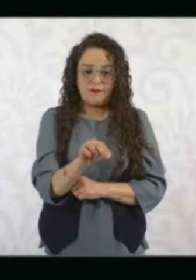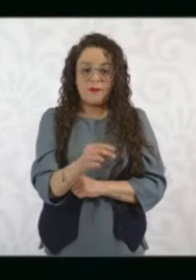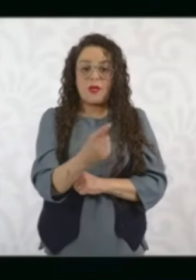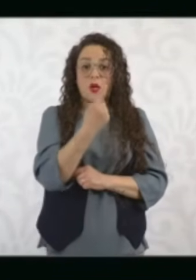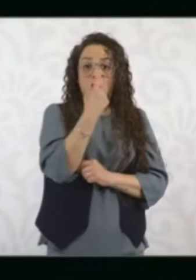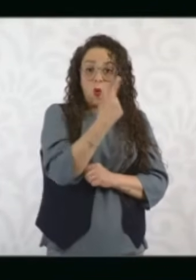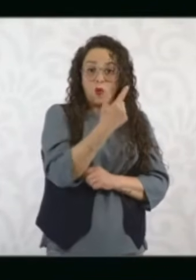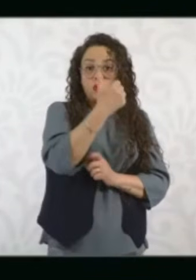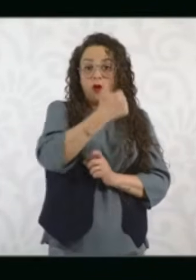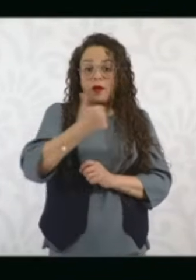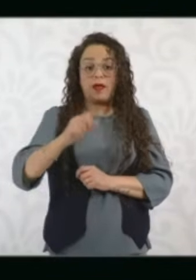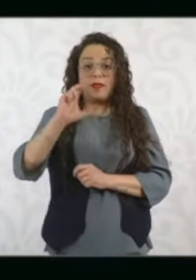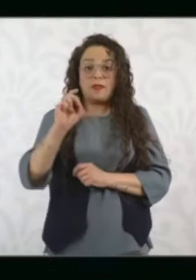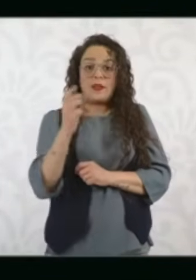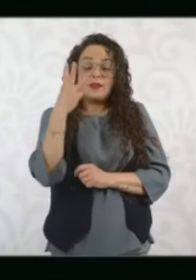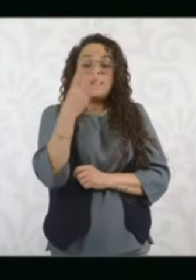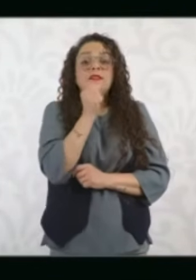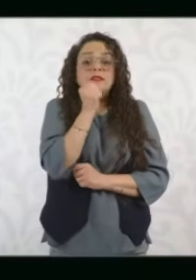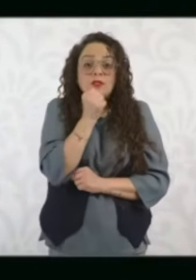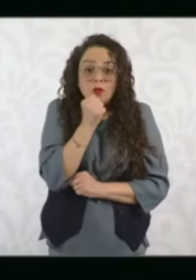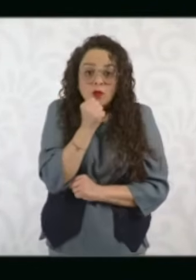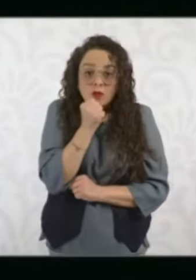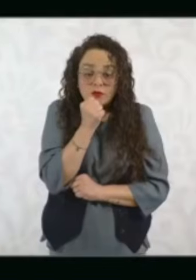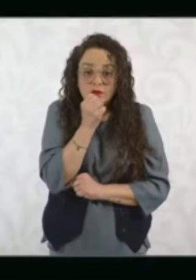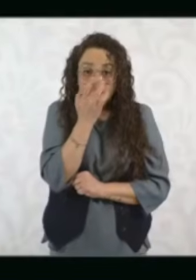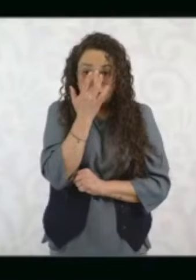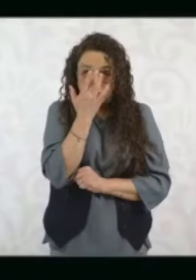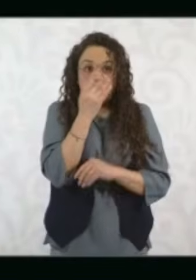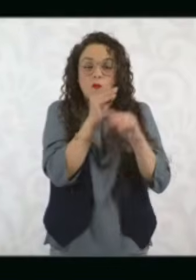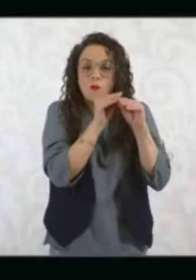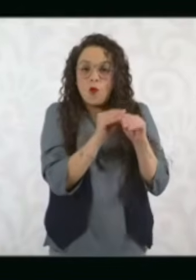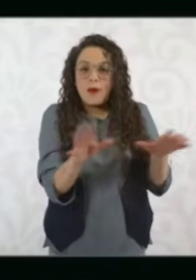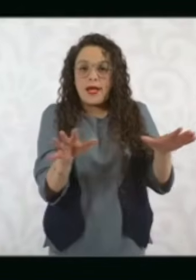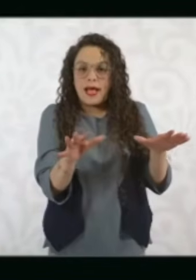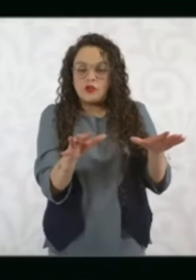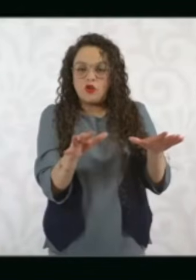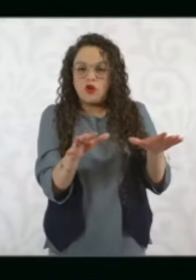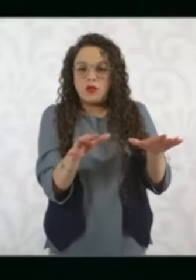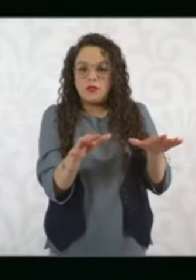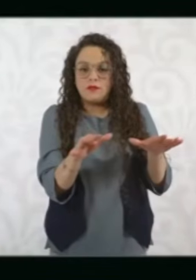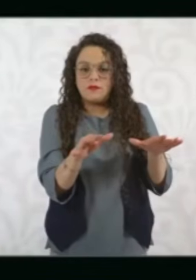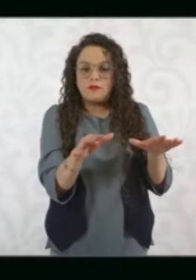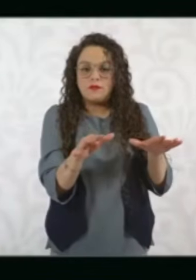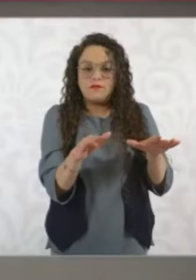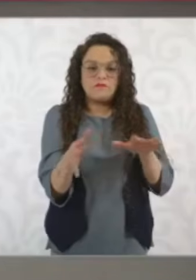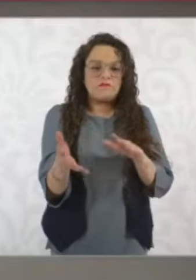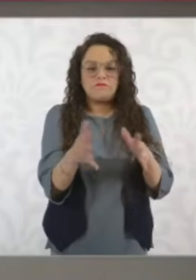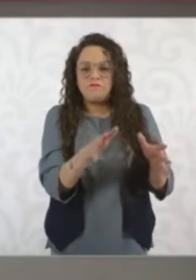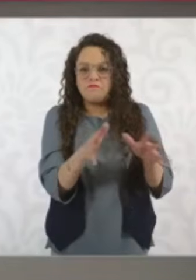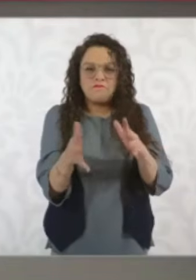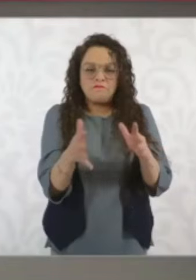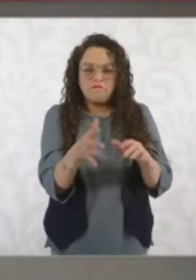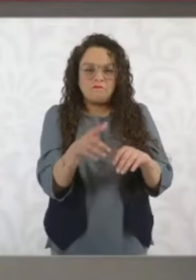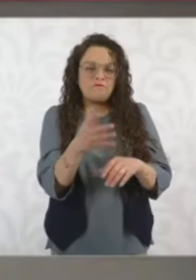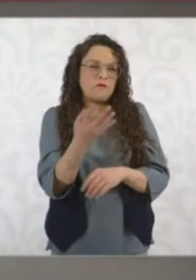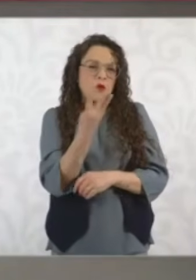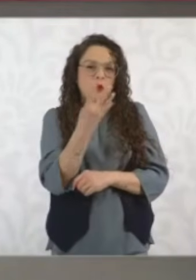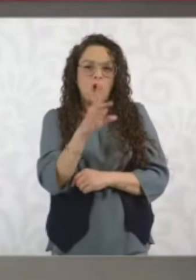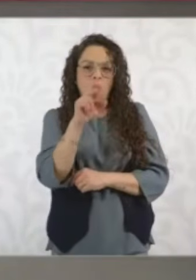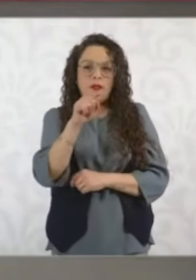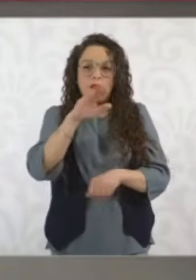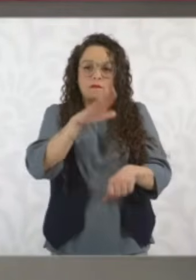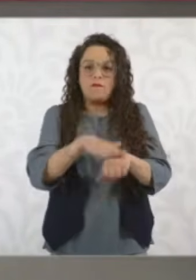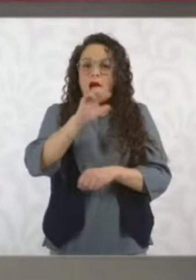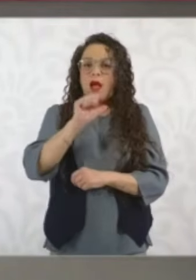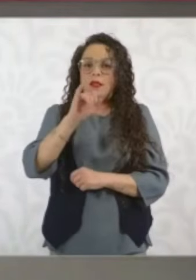cada 33 segundos entre publicaciones de intervalos medianos a las 4 cuentas más